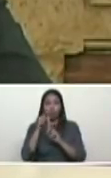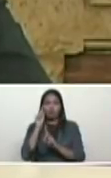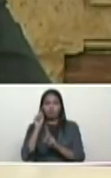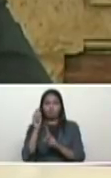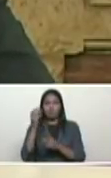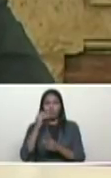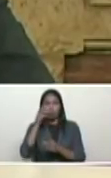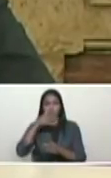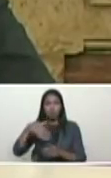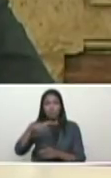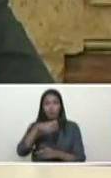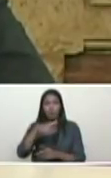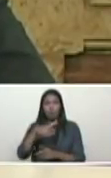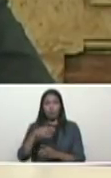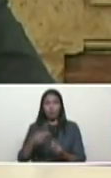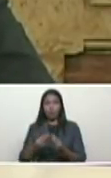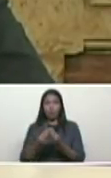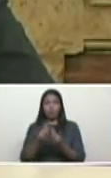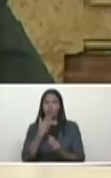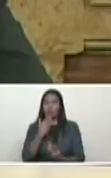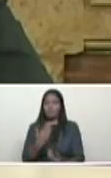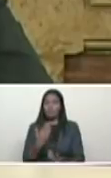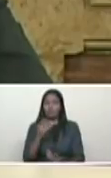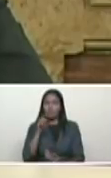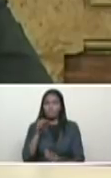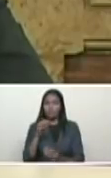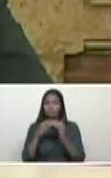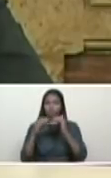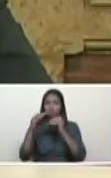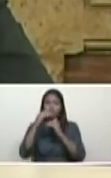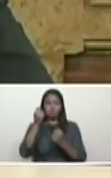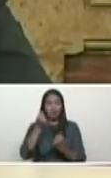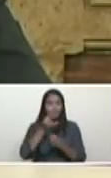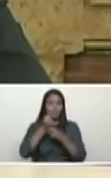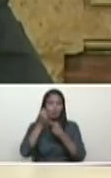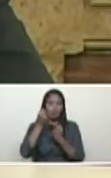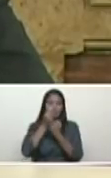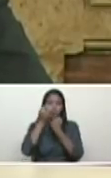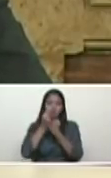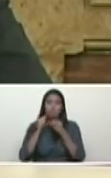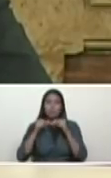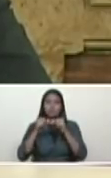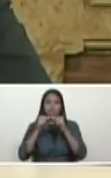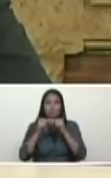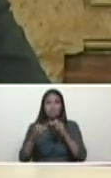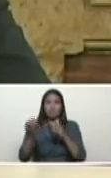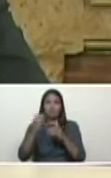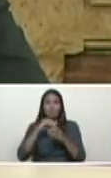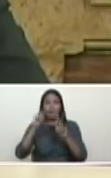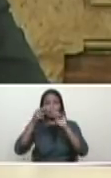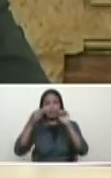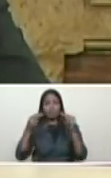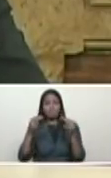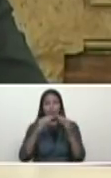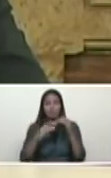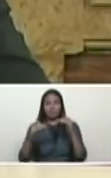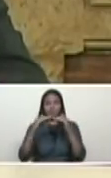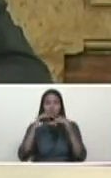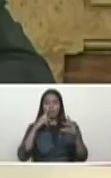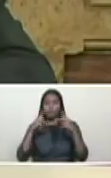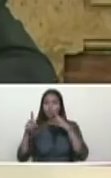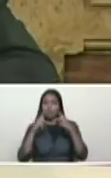nuestro pueblo de nuestro pueblo le pido el máximo apoyo para seguir avanzando en la paz en la estabilidad política